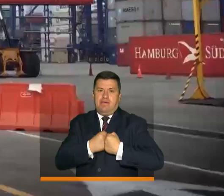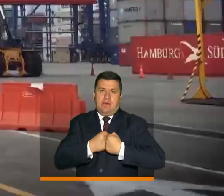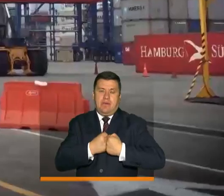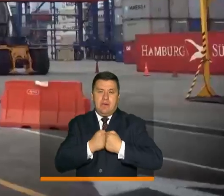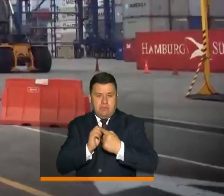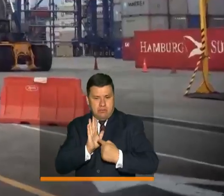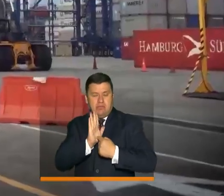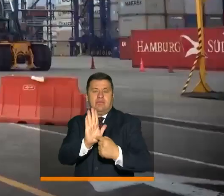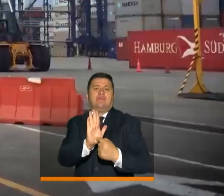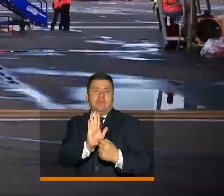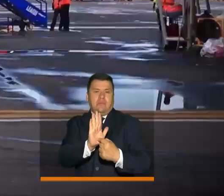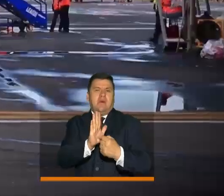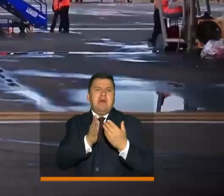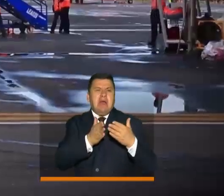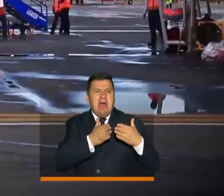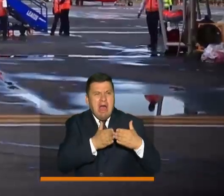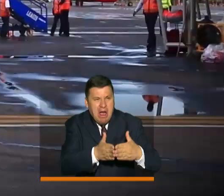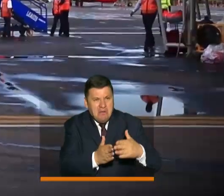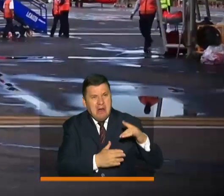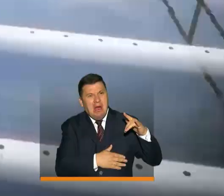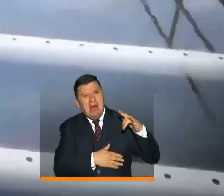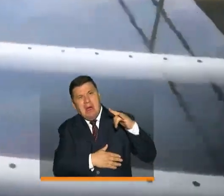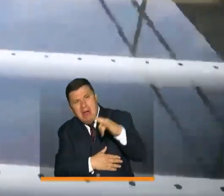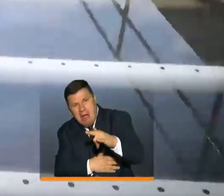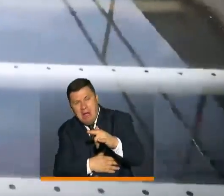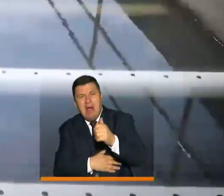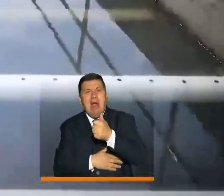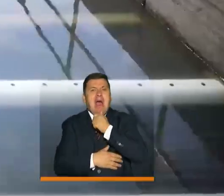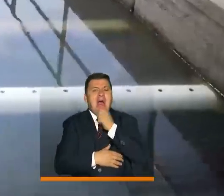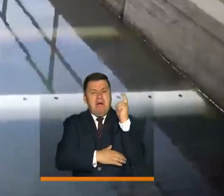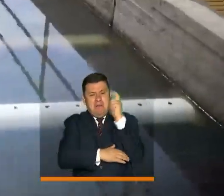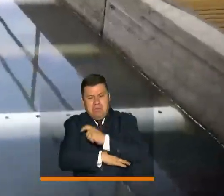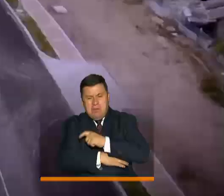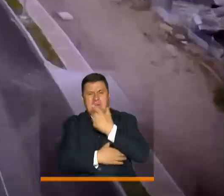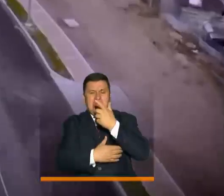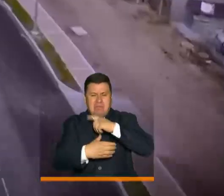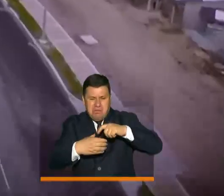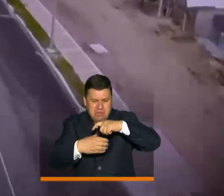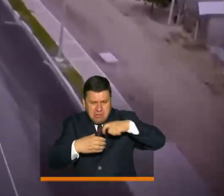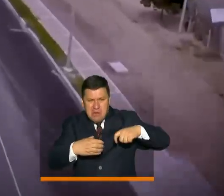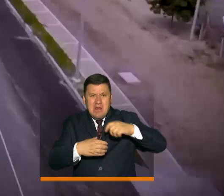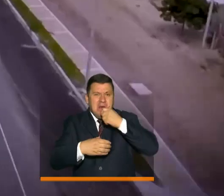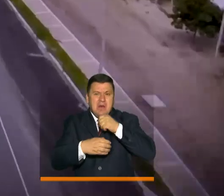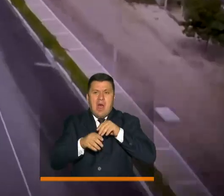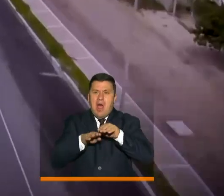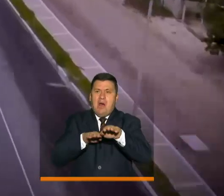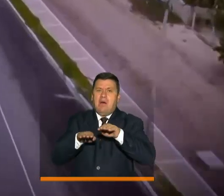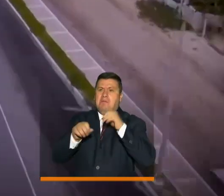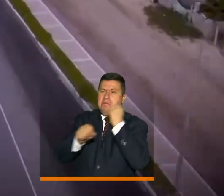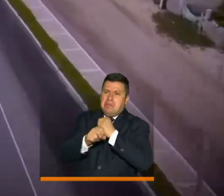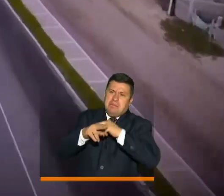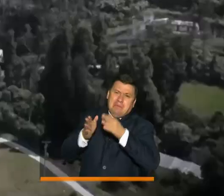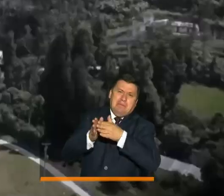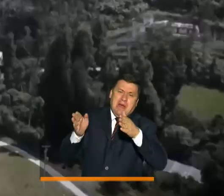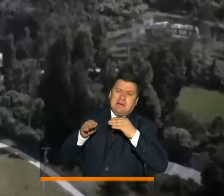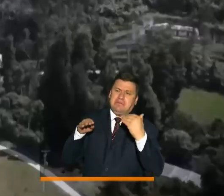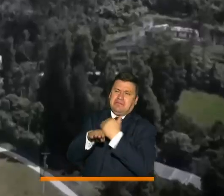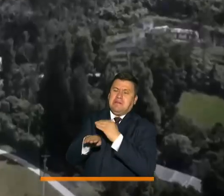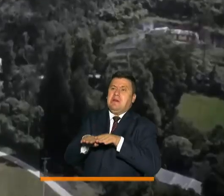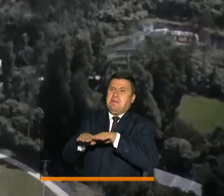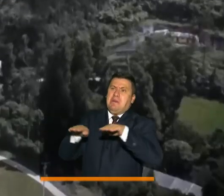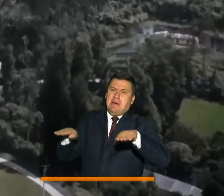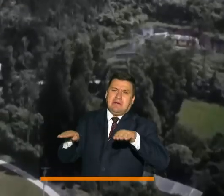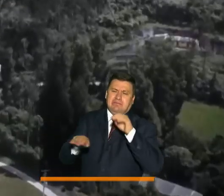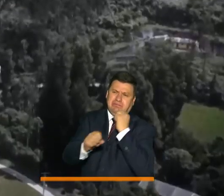verán representados en puertos, aeropuertos, plantas de tratamiento de agua y autopistas de cuarta y quinta generación. Se expandirá